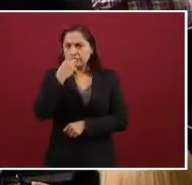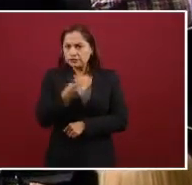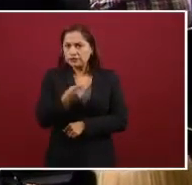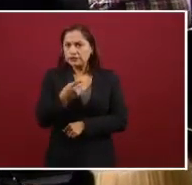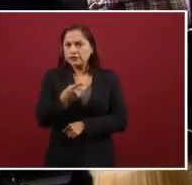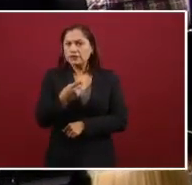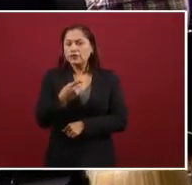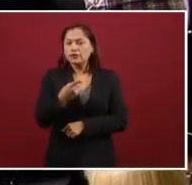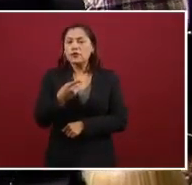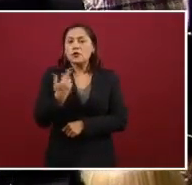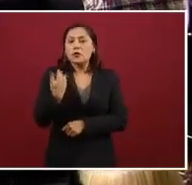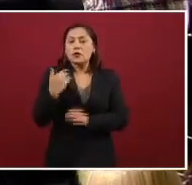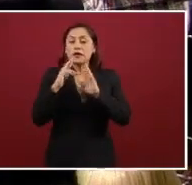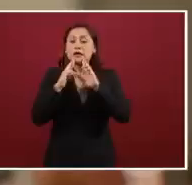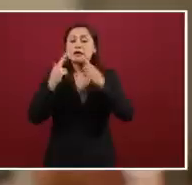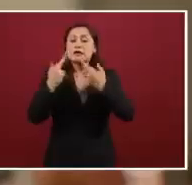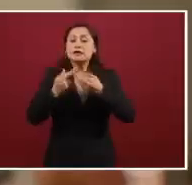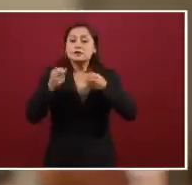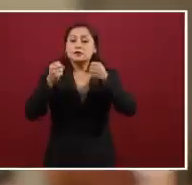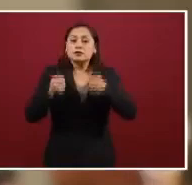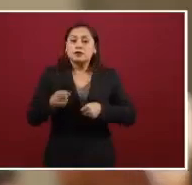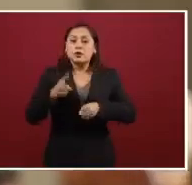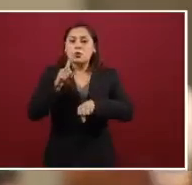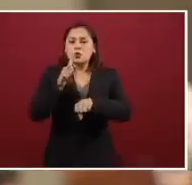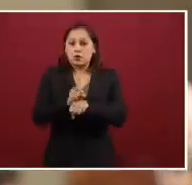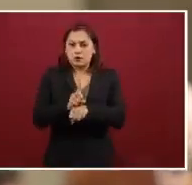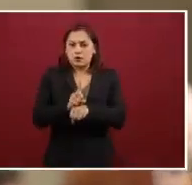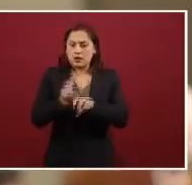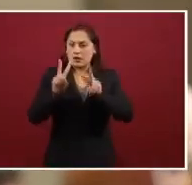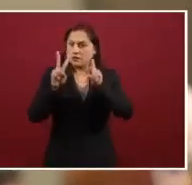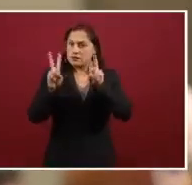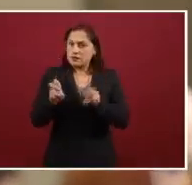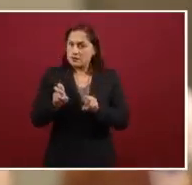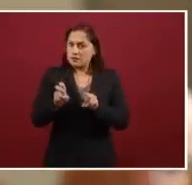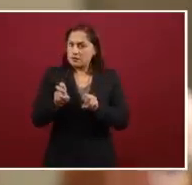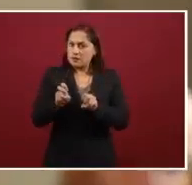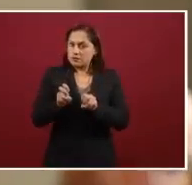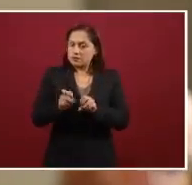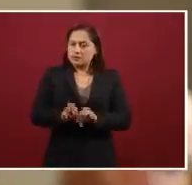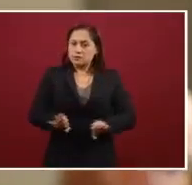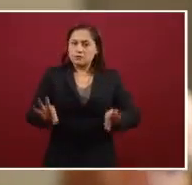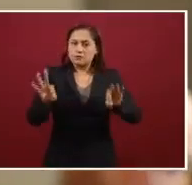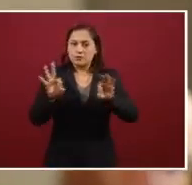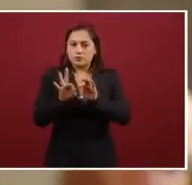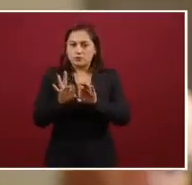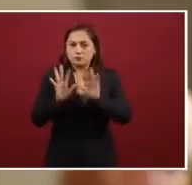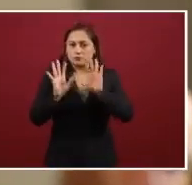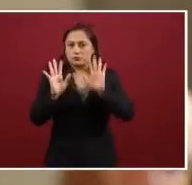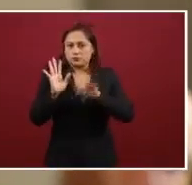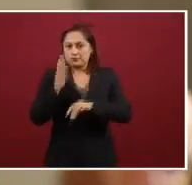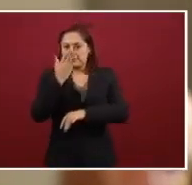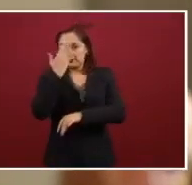seguridad se demoró un poco porque hubo cosas interesantes. No sé si estuvieron ustedes ahí.